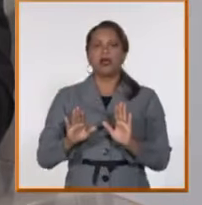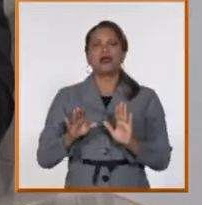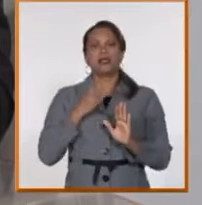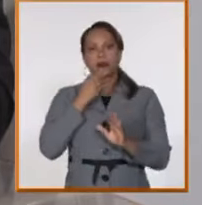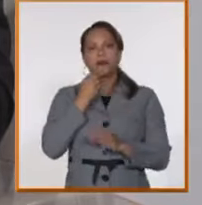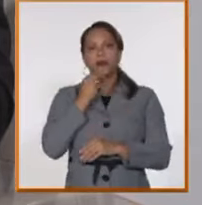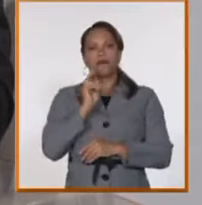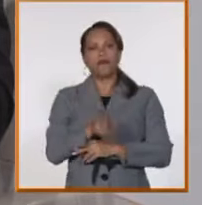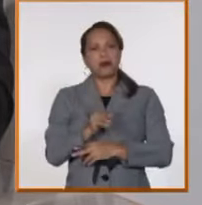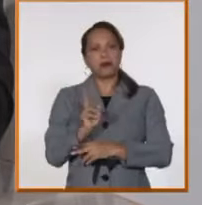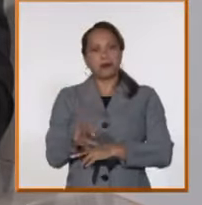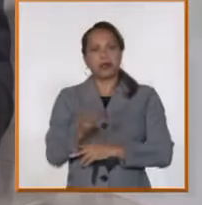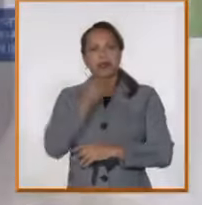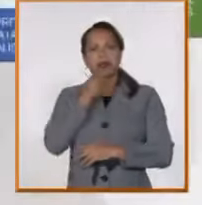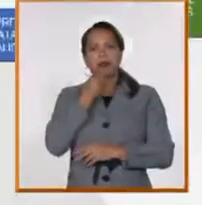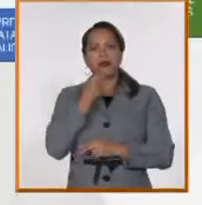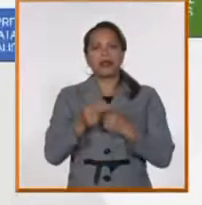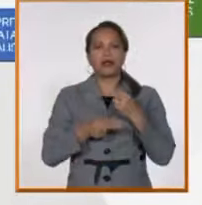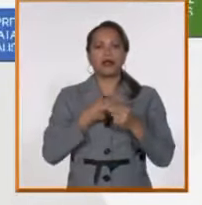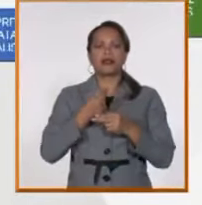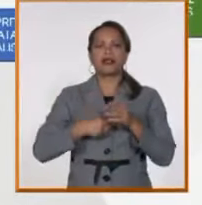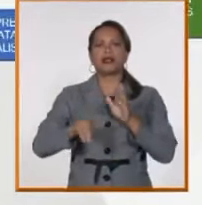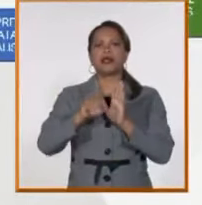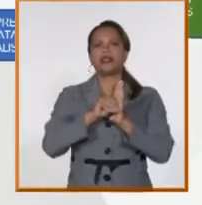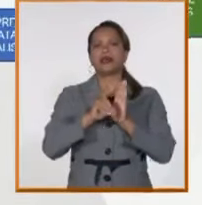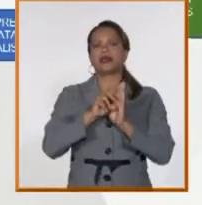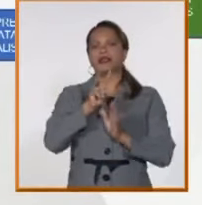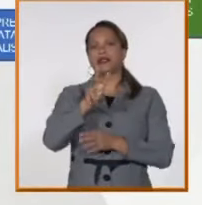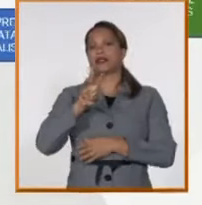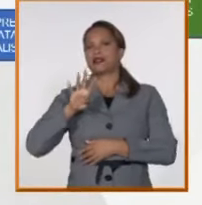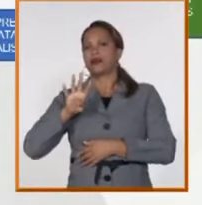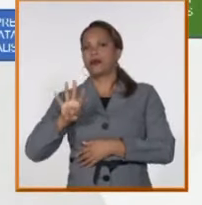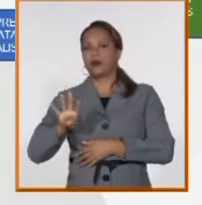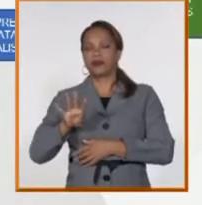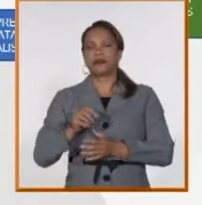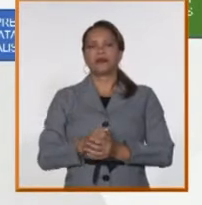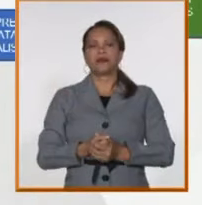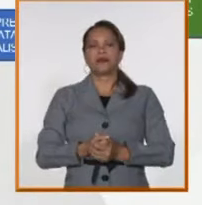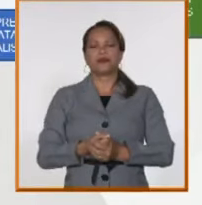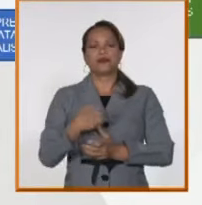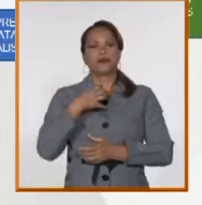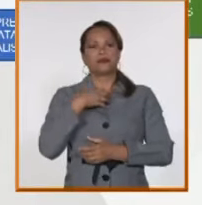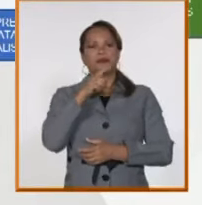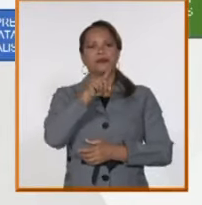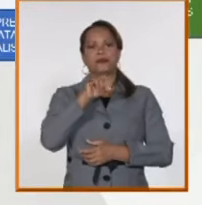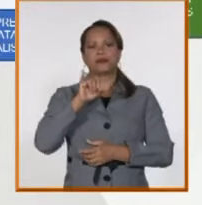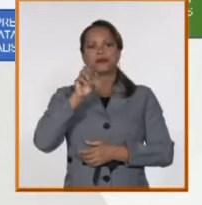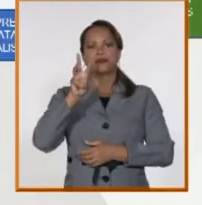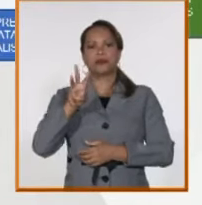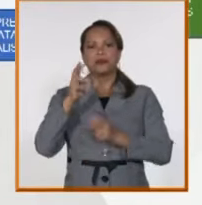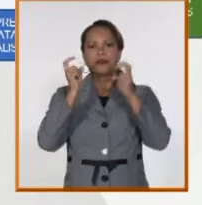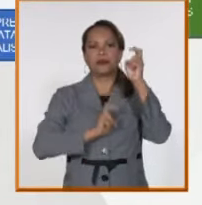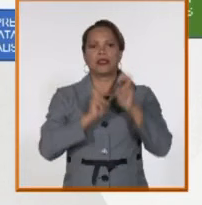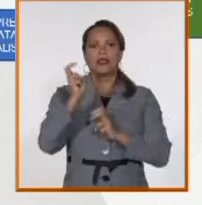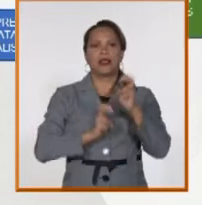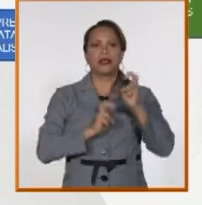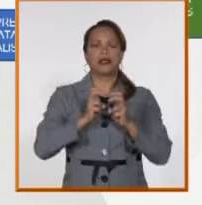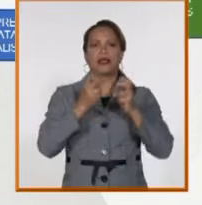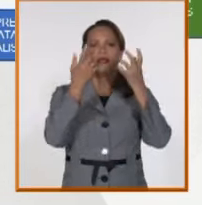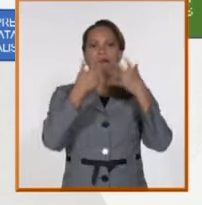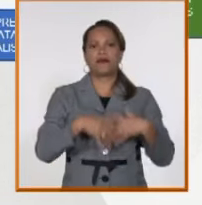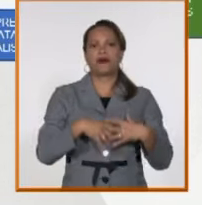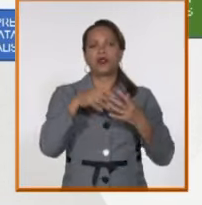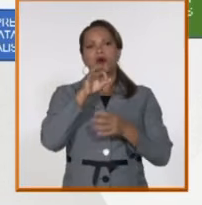facultades que permite el decreto 34 tenemos 163 talleres y fábricas ocho